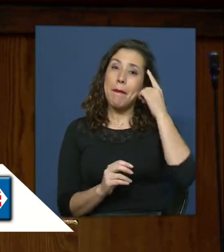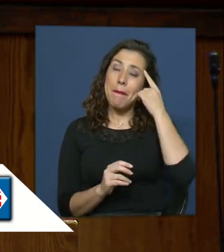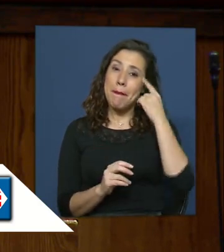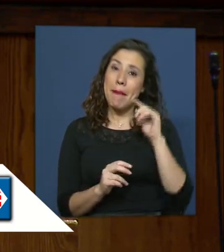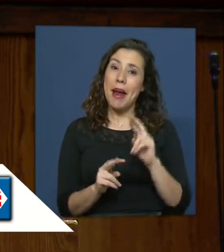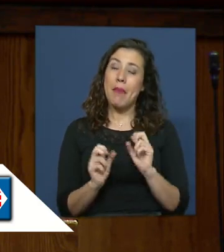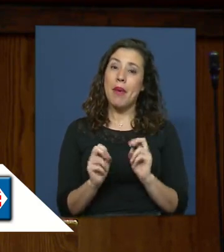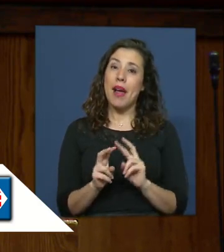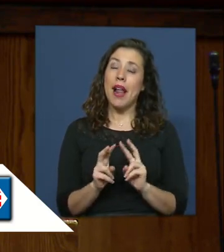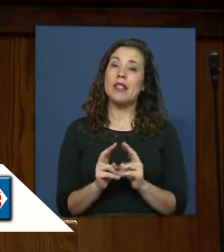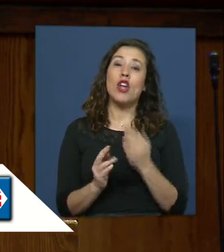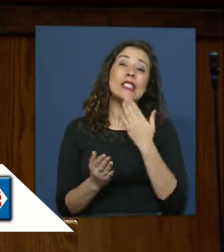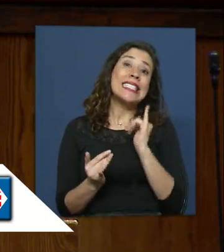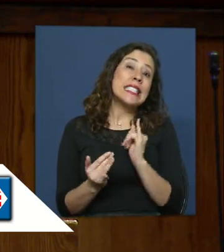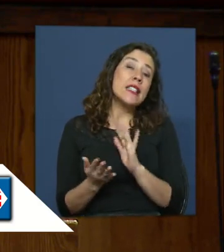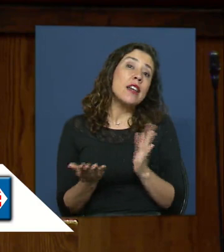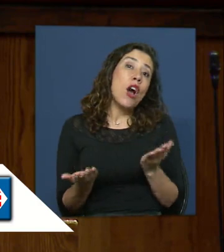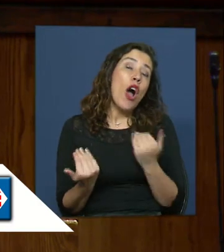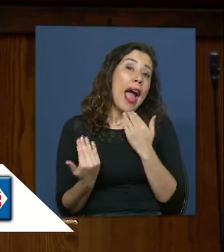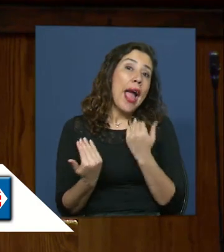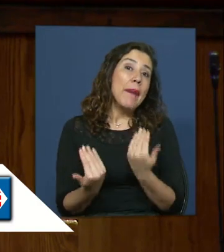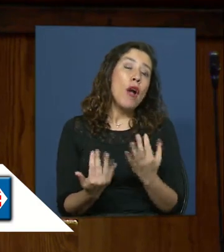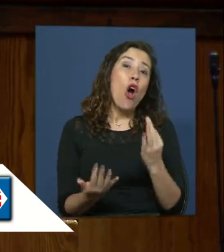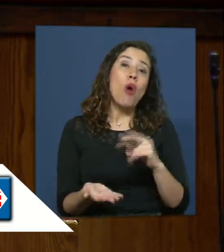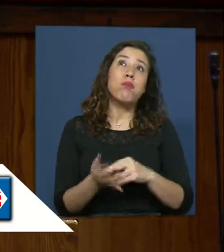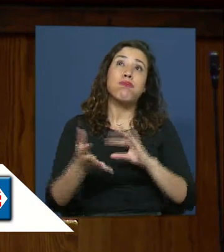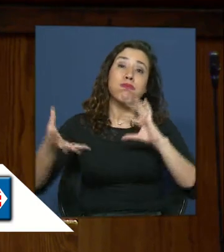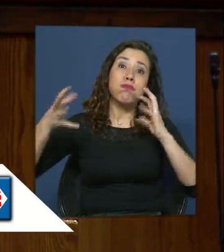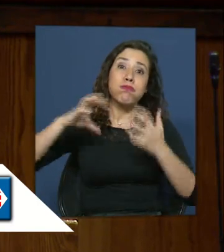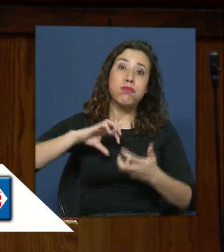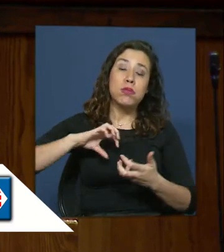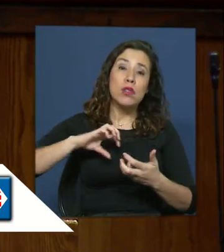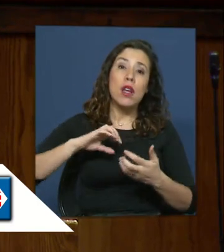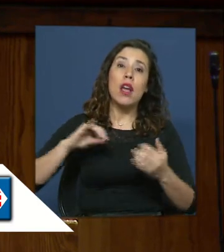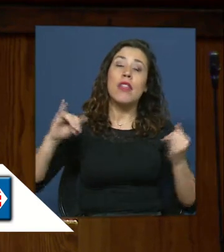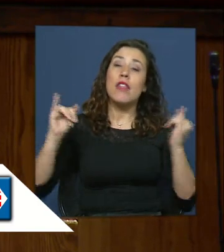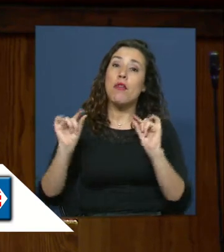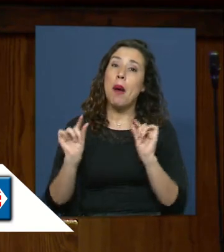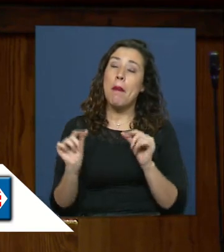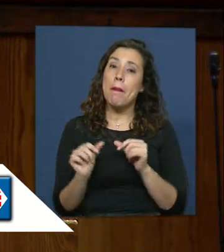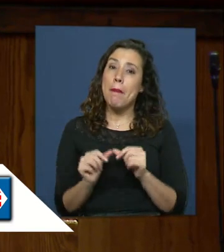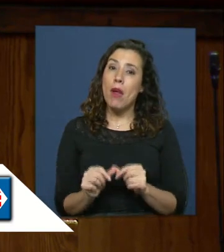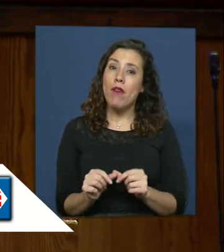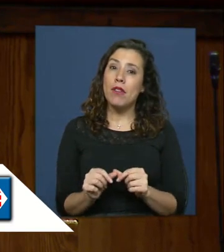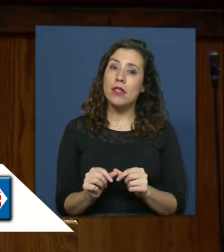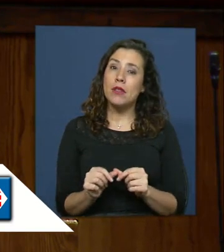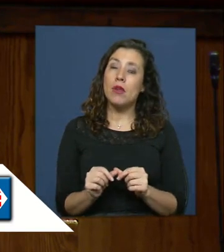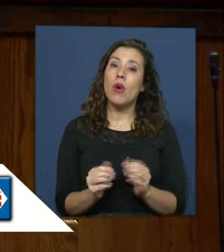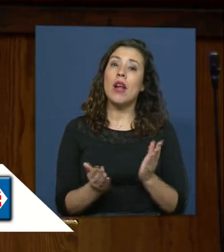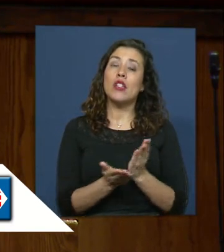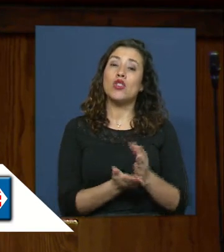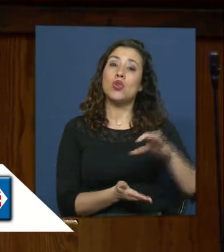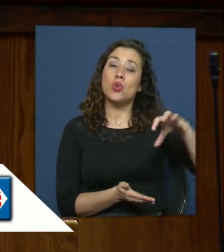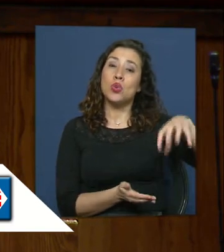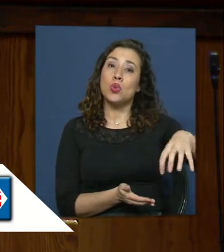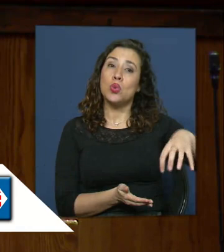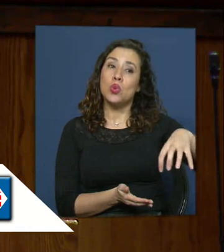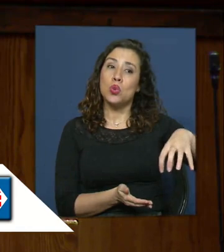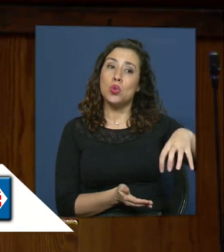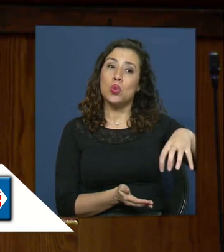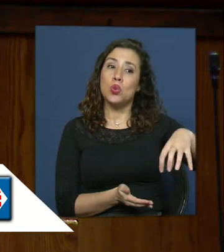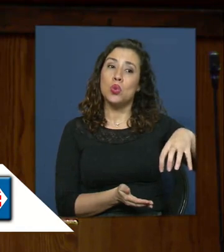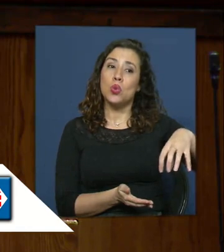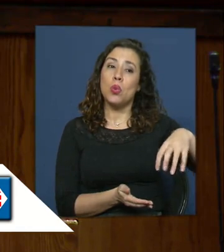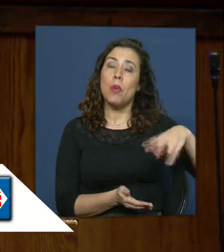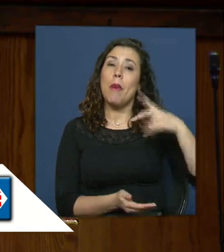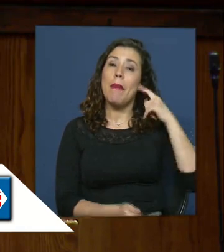exceptuar, en casos de emergencias o catástrofes y de manera transitoria, a un establecimiento educacional